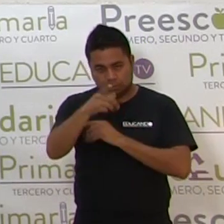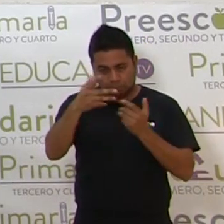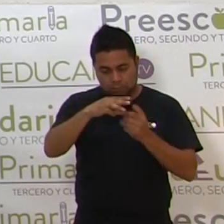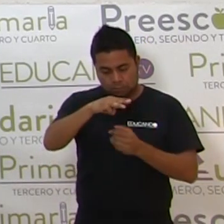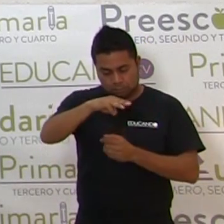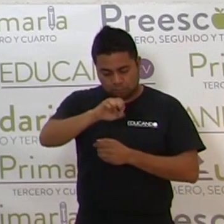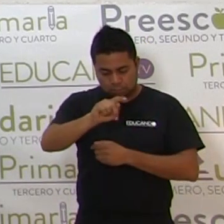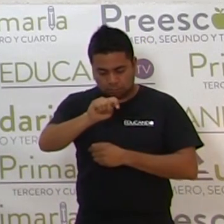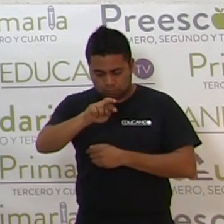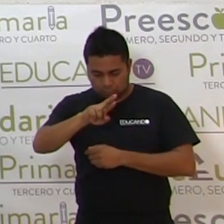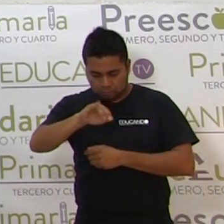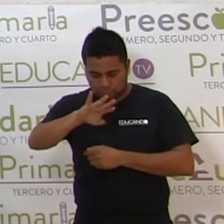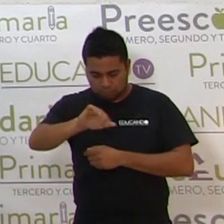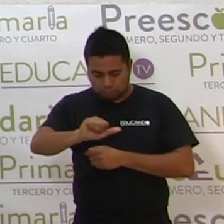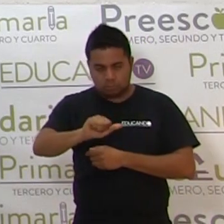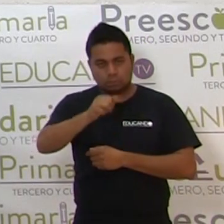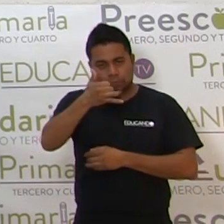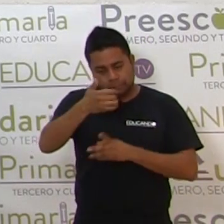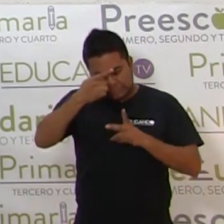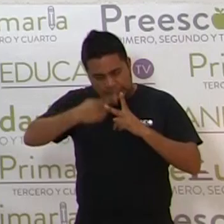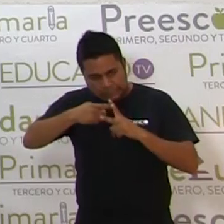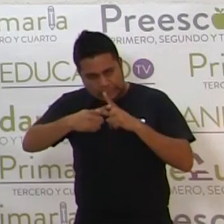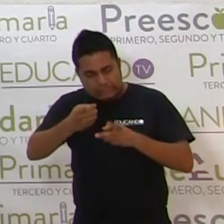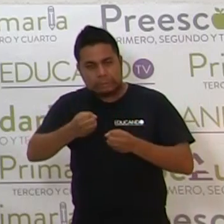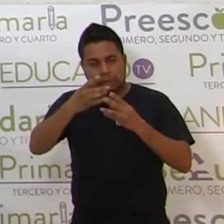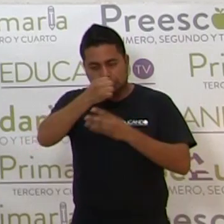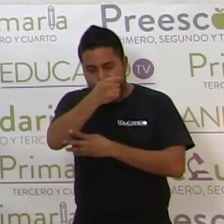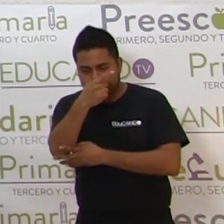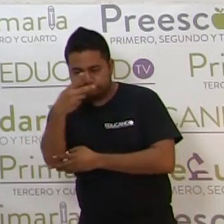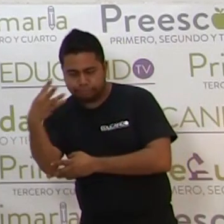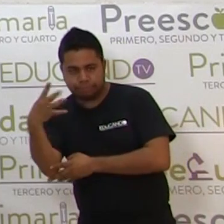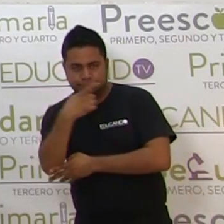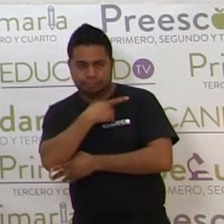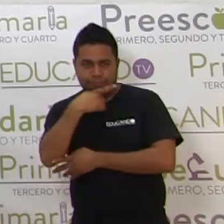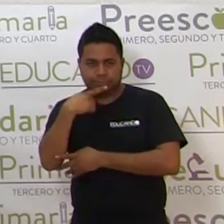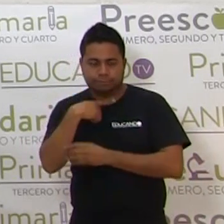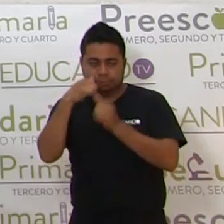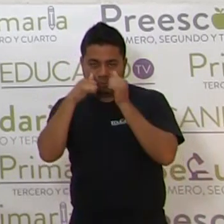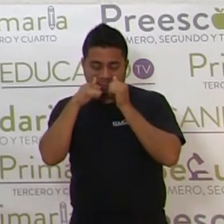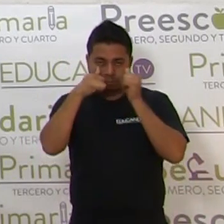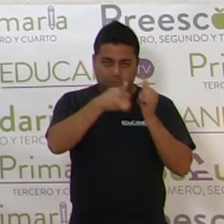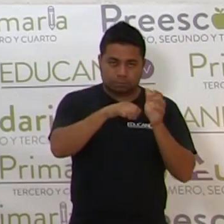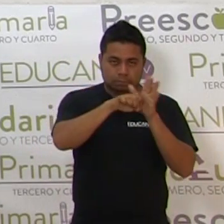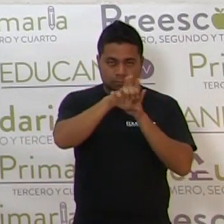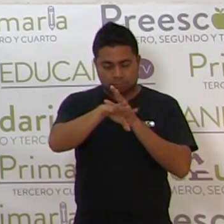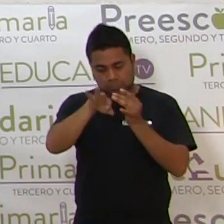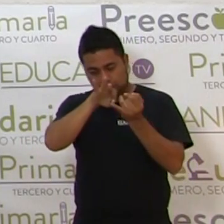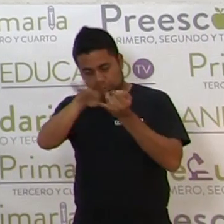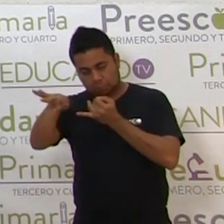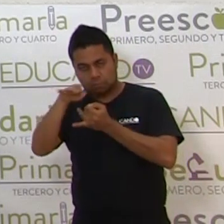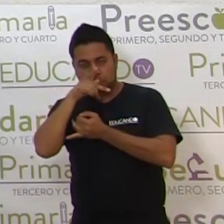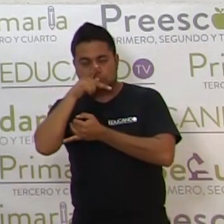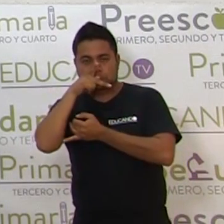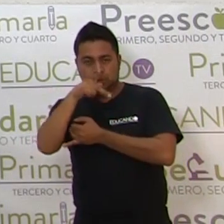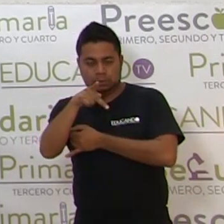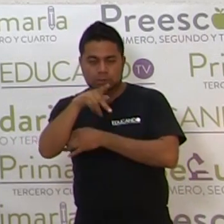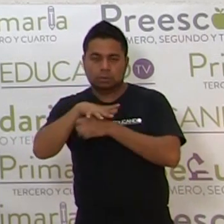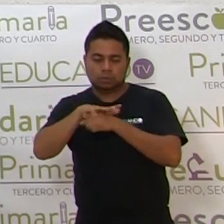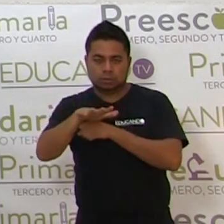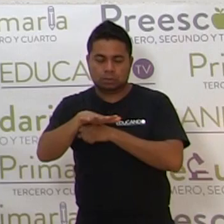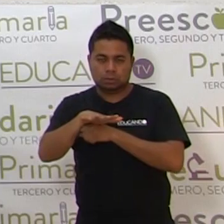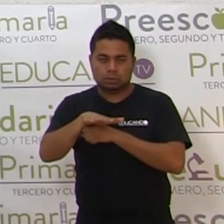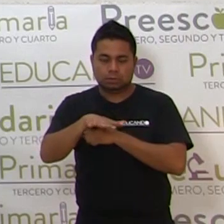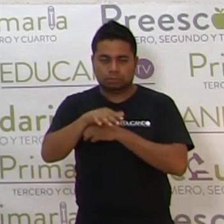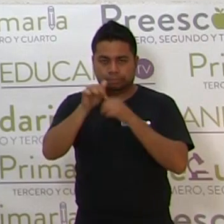hagamos el conteo de sílabas en los versos, tenemos que tomar en cuenta que al término de una palabra,